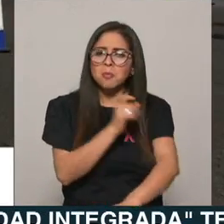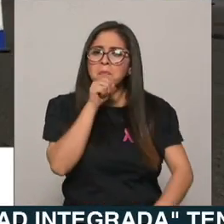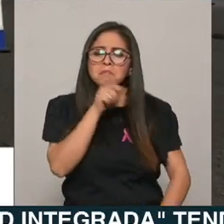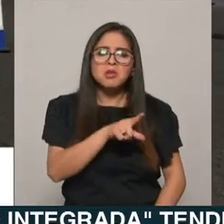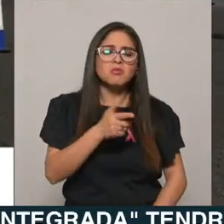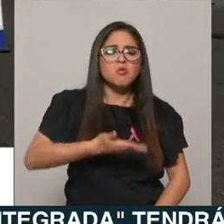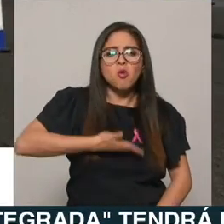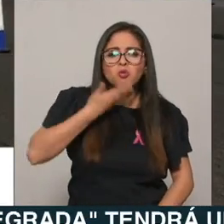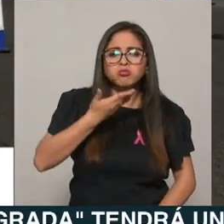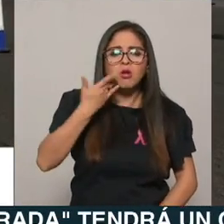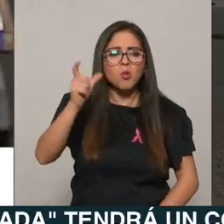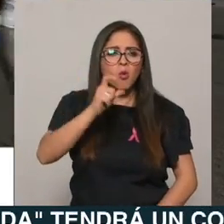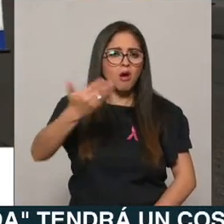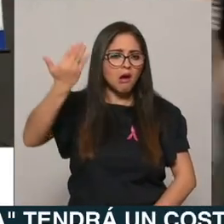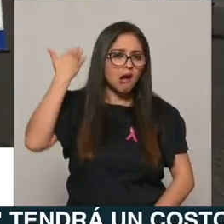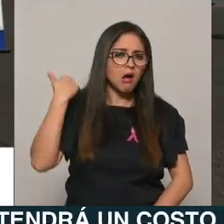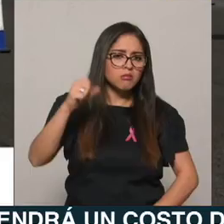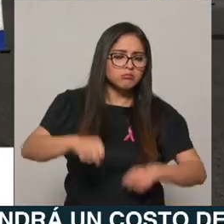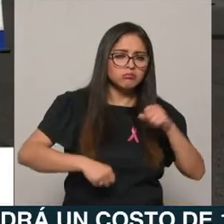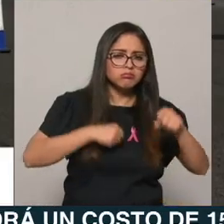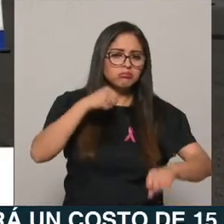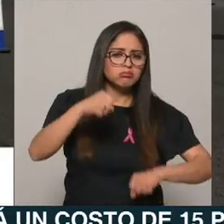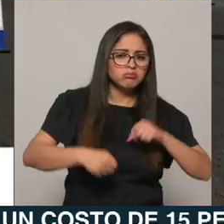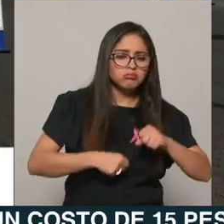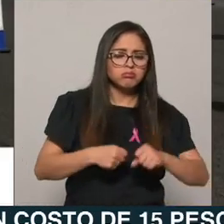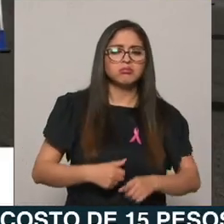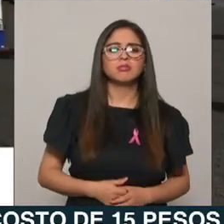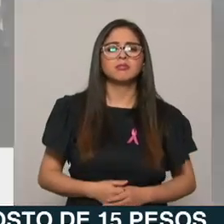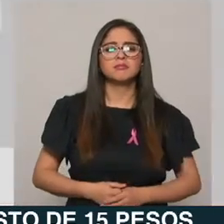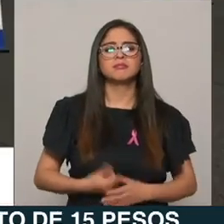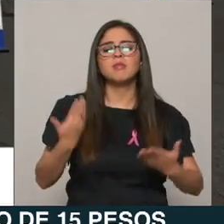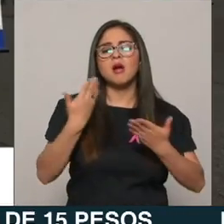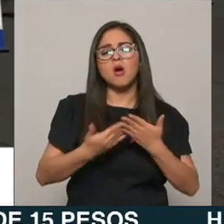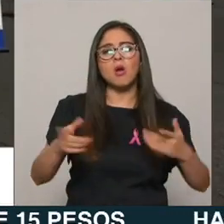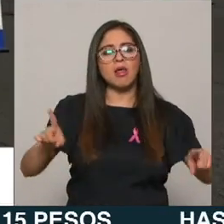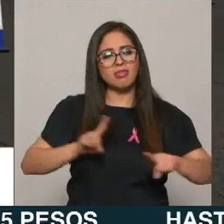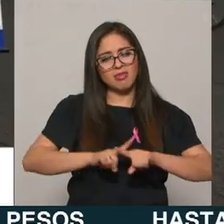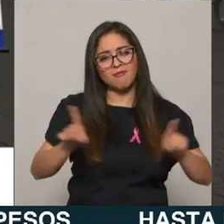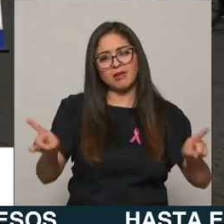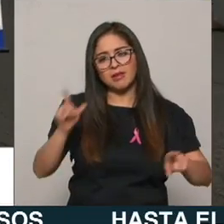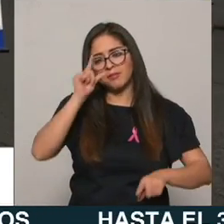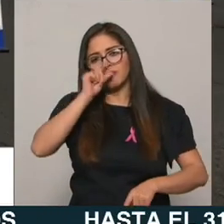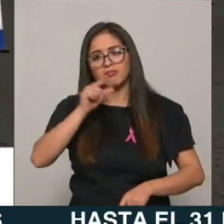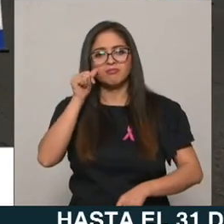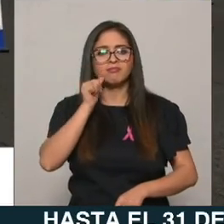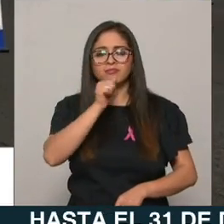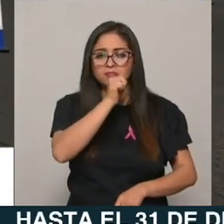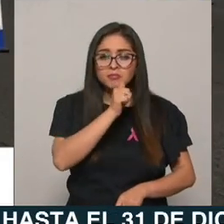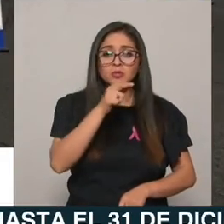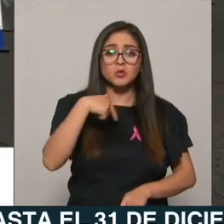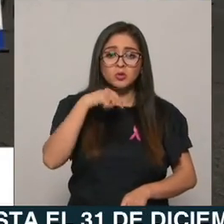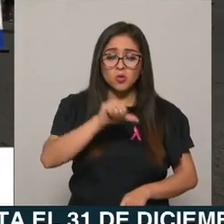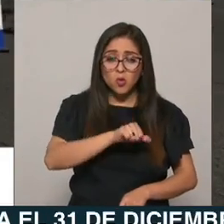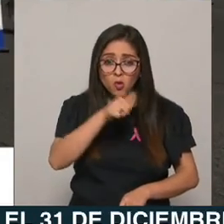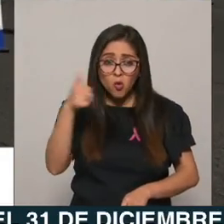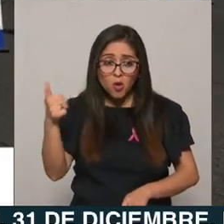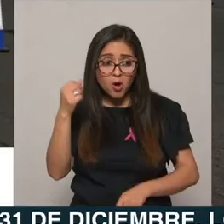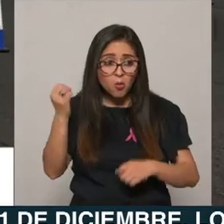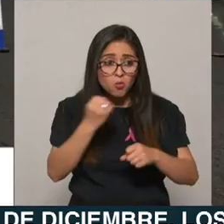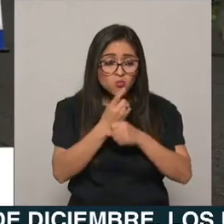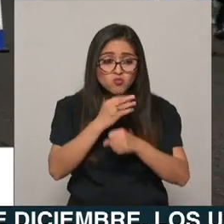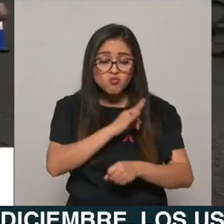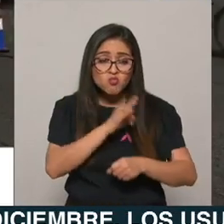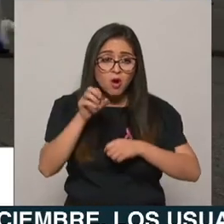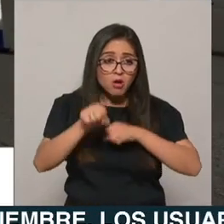de siempre, a única diferencia de que ahora no ves. Si hay chance de dar otra vueltecita, pues me doy otra vueltecita y si